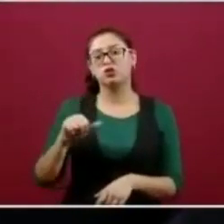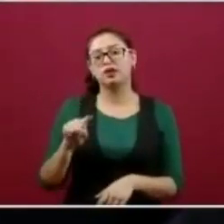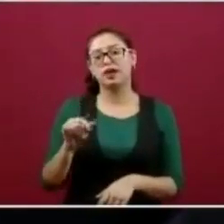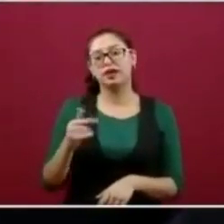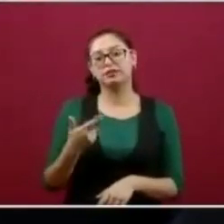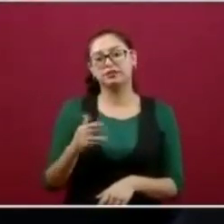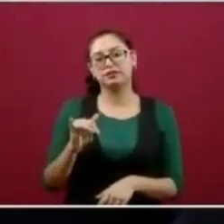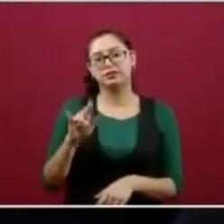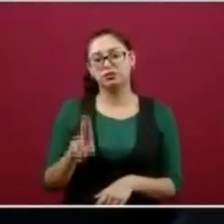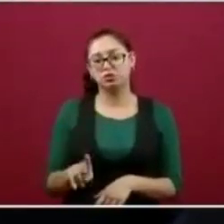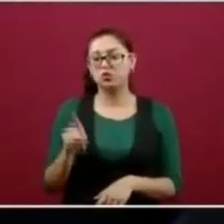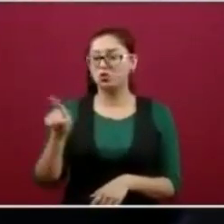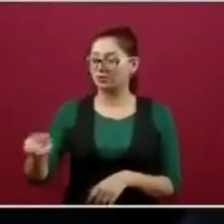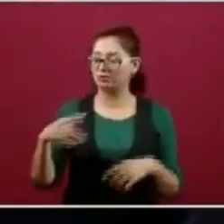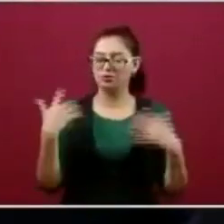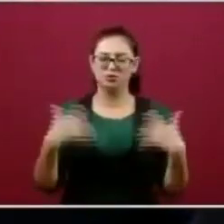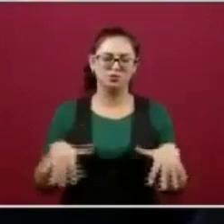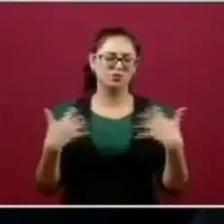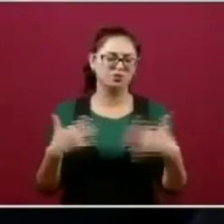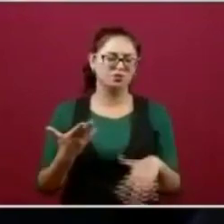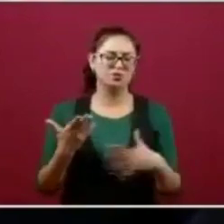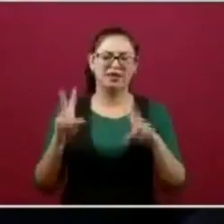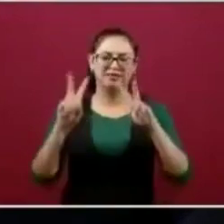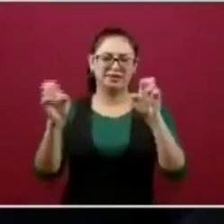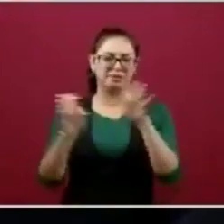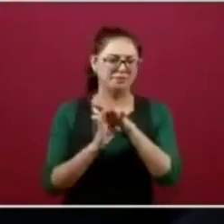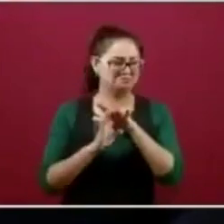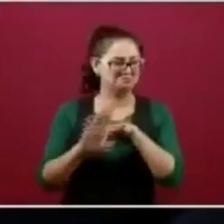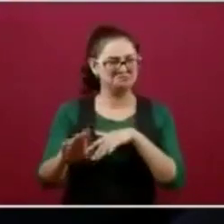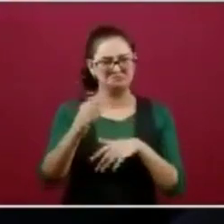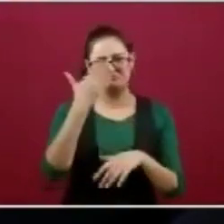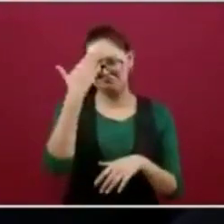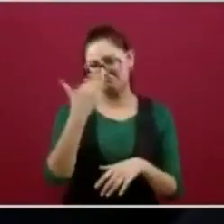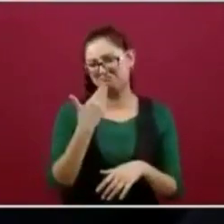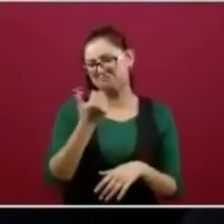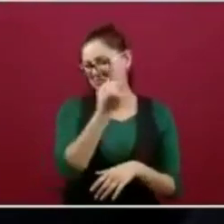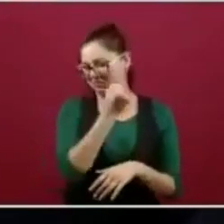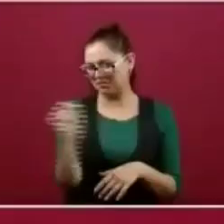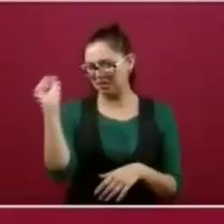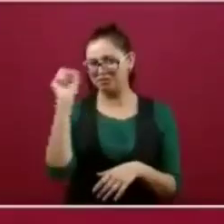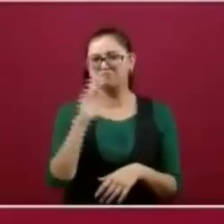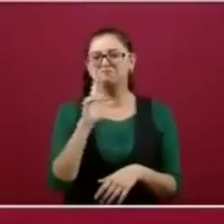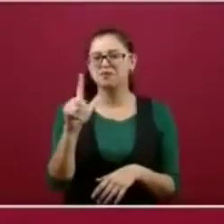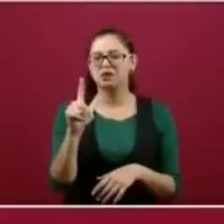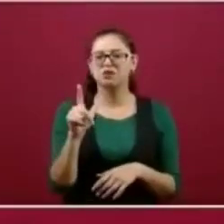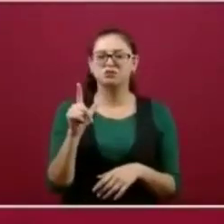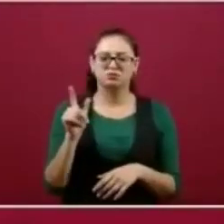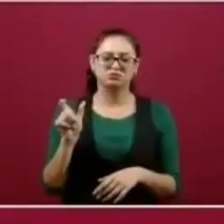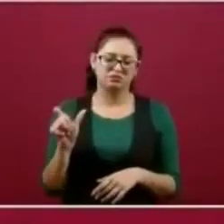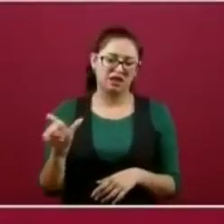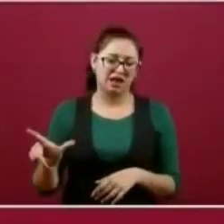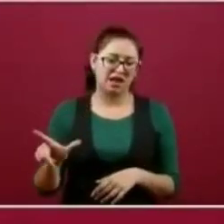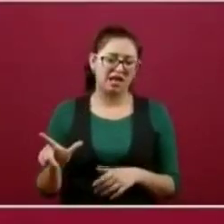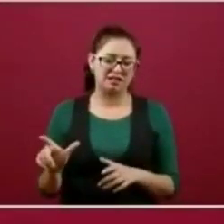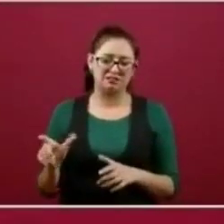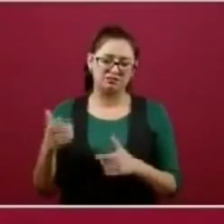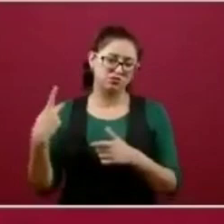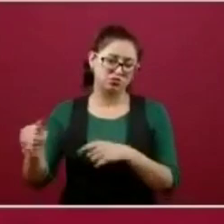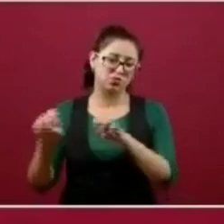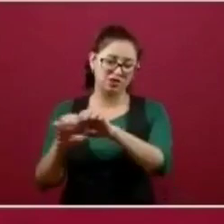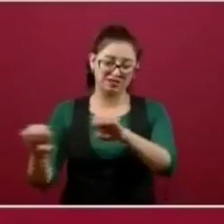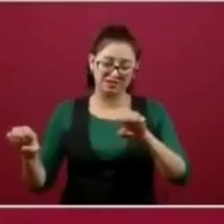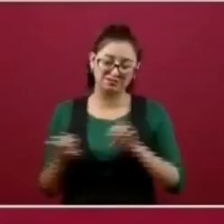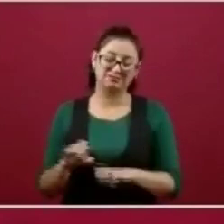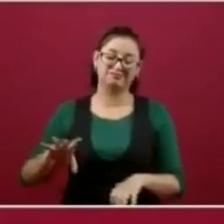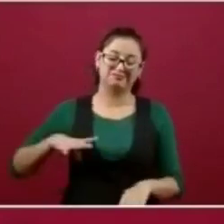creo que es una de las gentes más calificadas en materia de migración que se tiene, y así que él está con todo su equipo